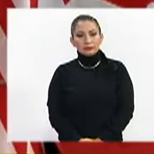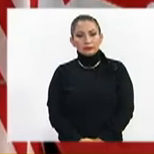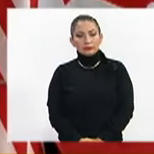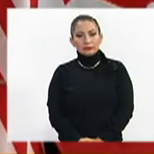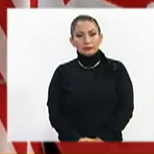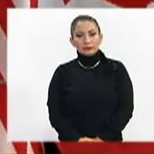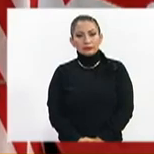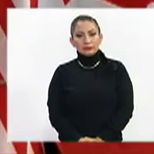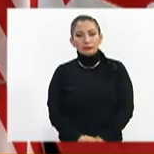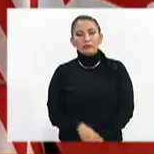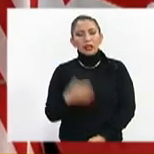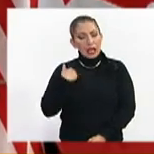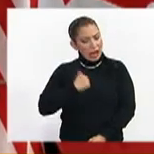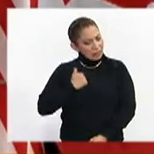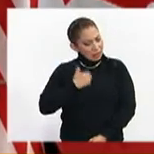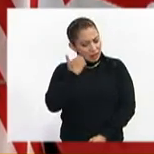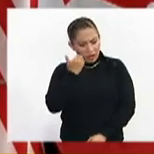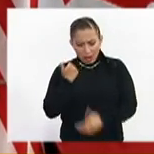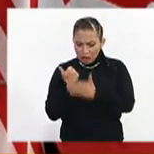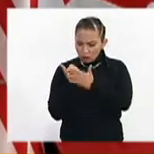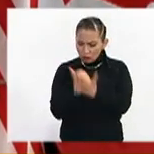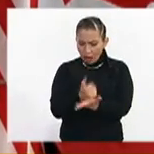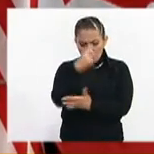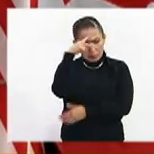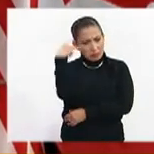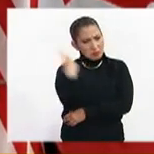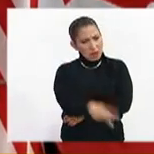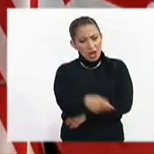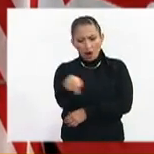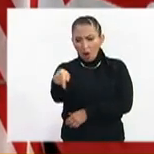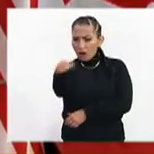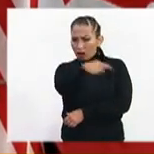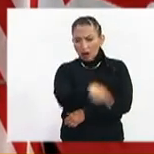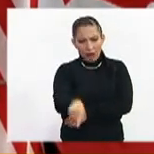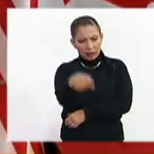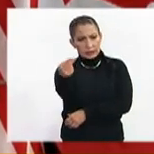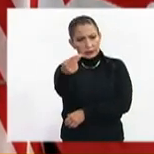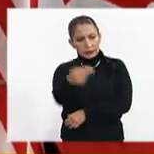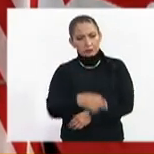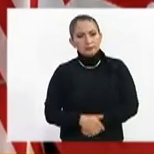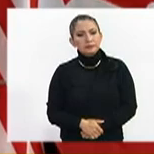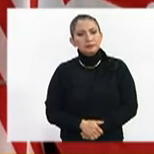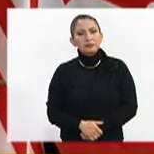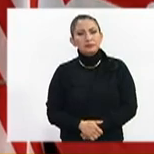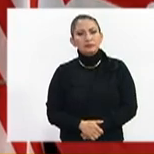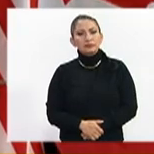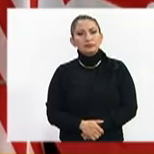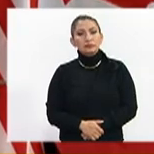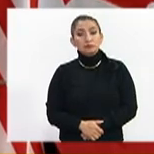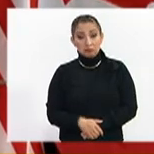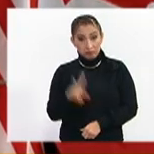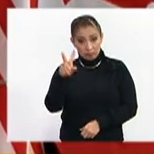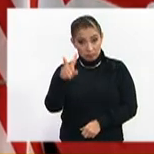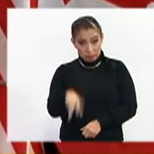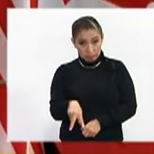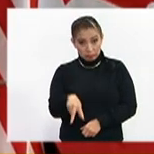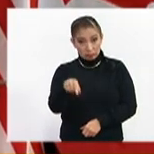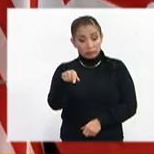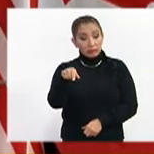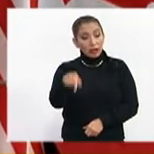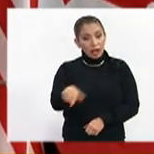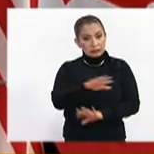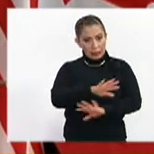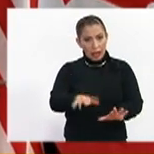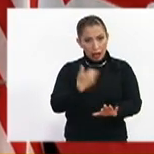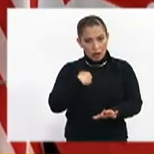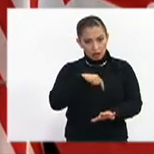Canadá está dispuesta a ayudar a México en lo que sea necesario. De hecho,